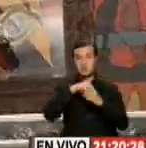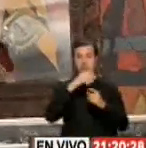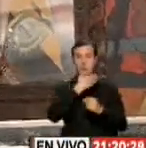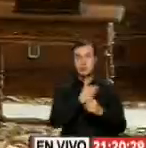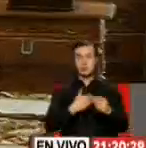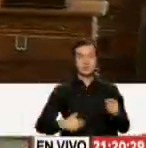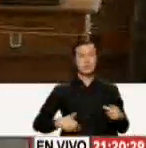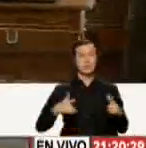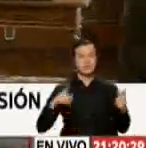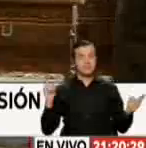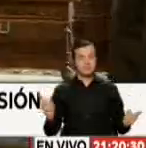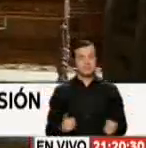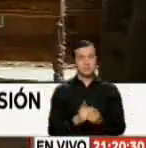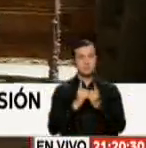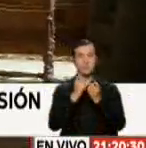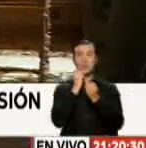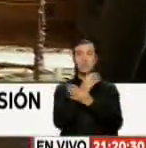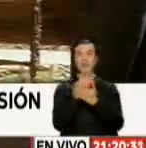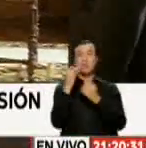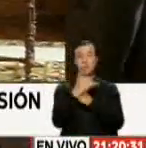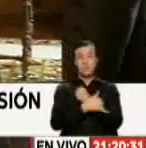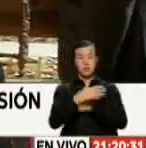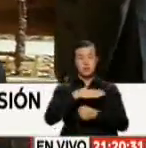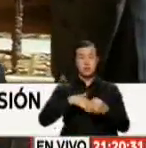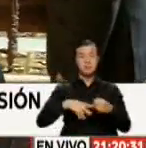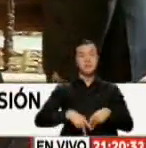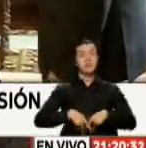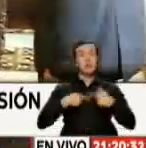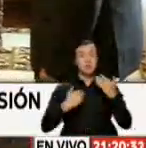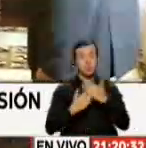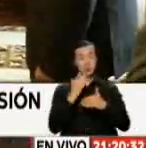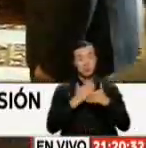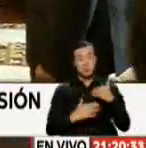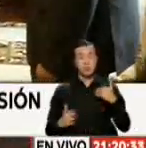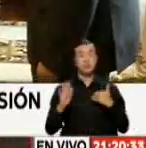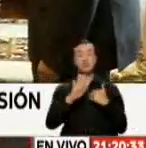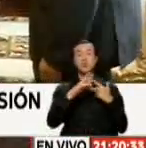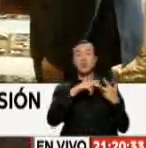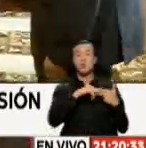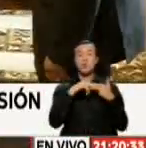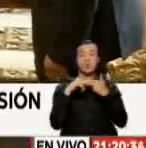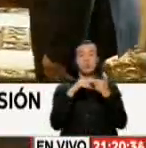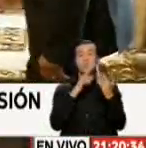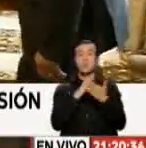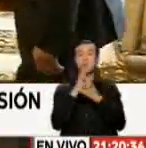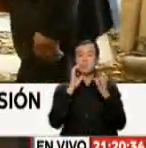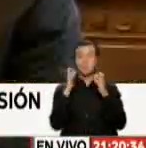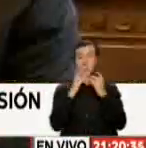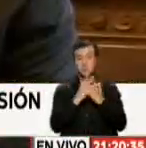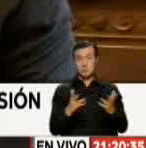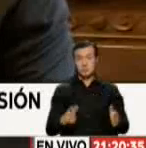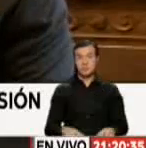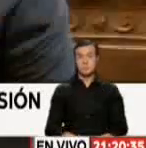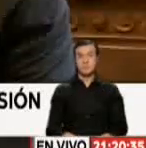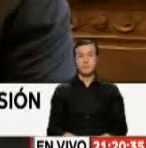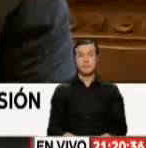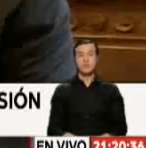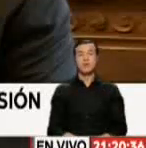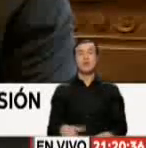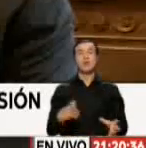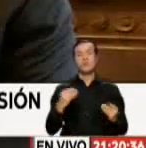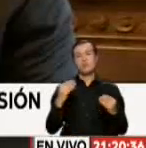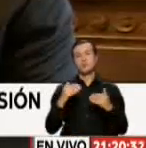presidente Lenín Moreno, quien indicó que el país vive una nueva época en su relación con los medios de comunicación. Hay mucho por hacer